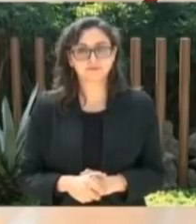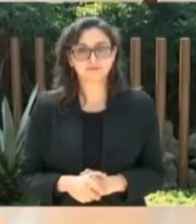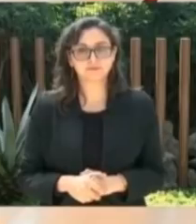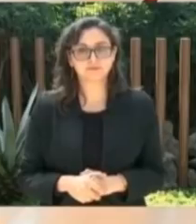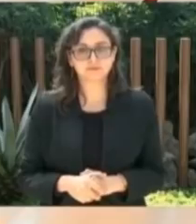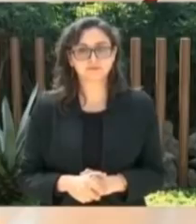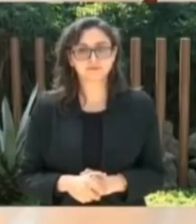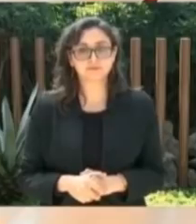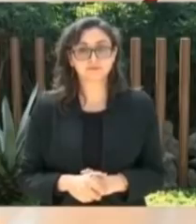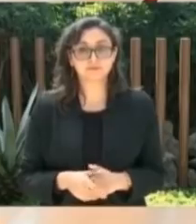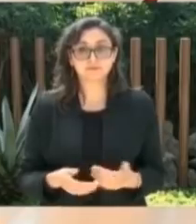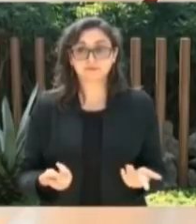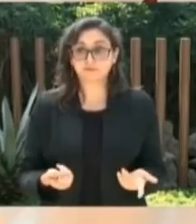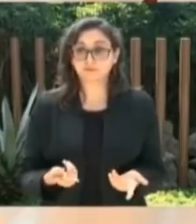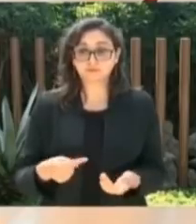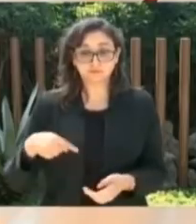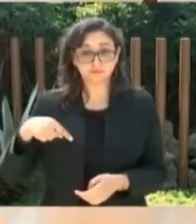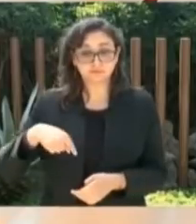personalidades